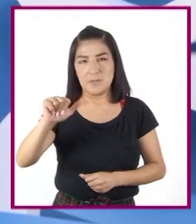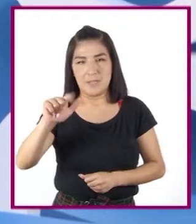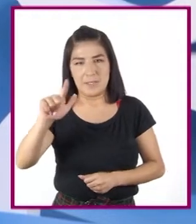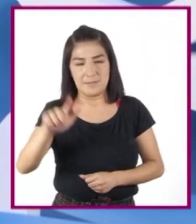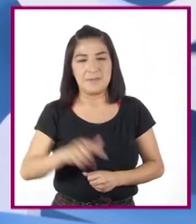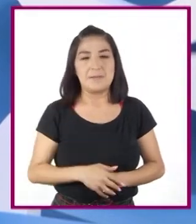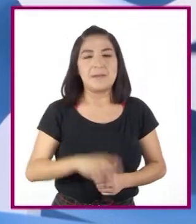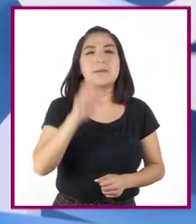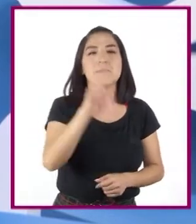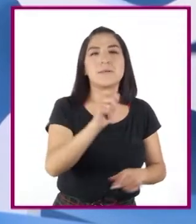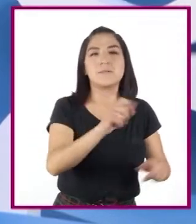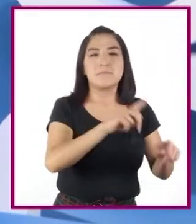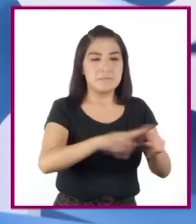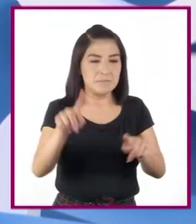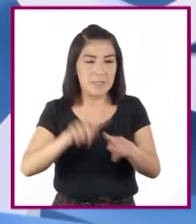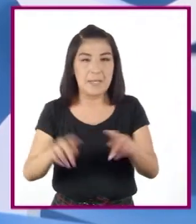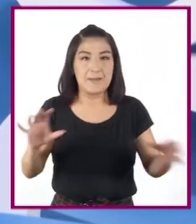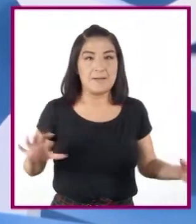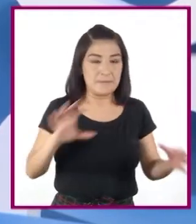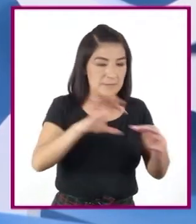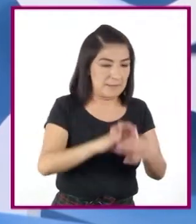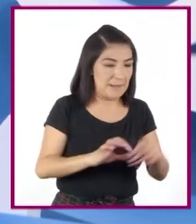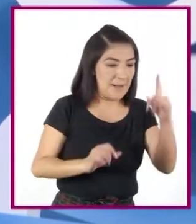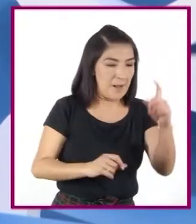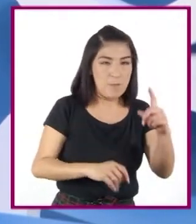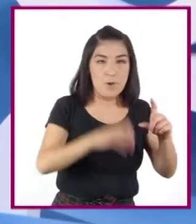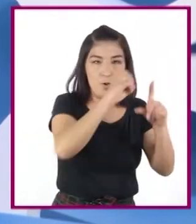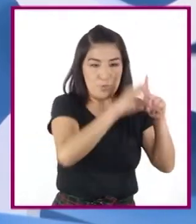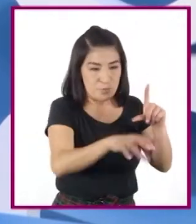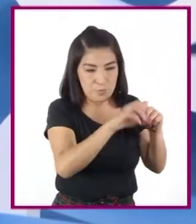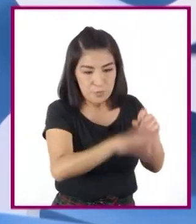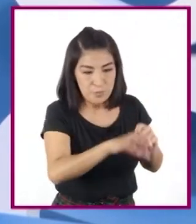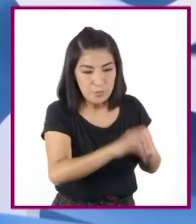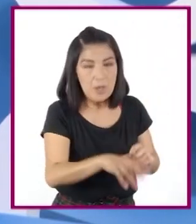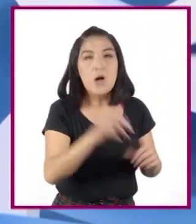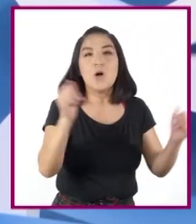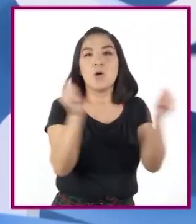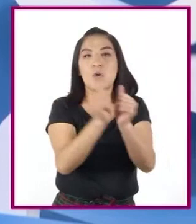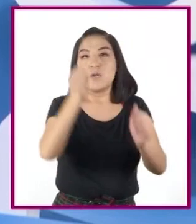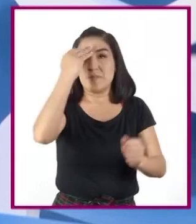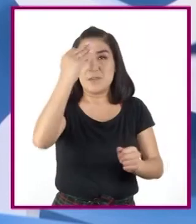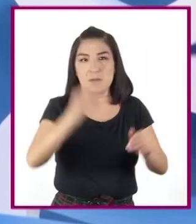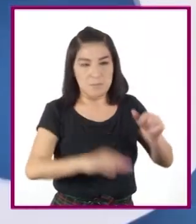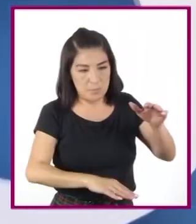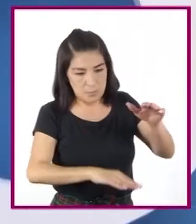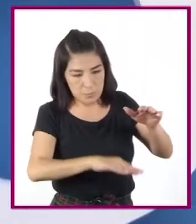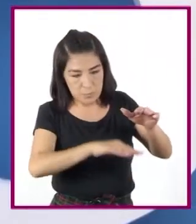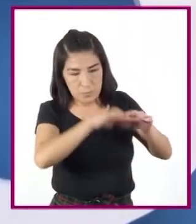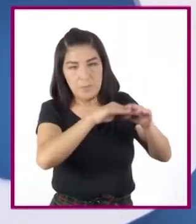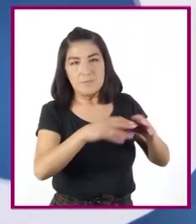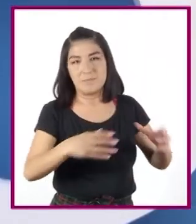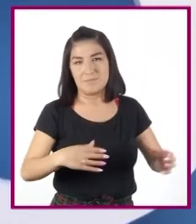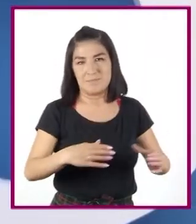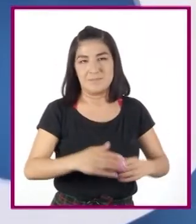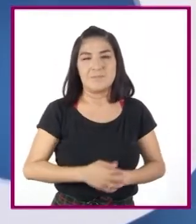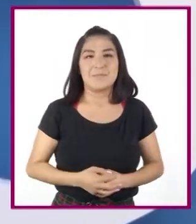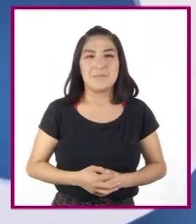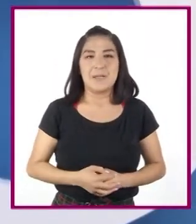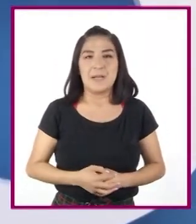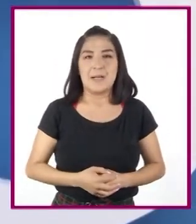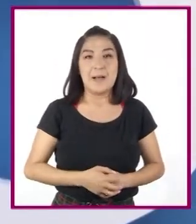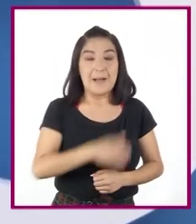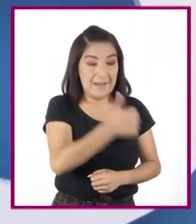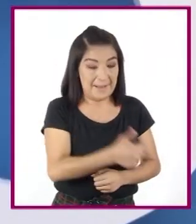la relación de la cantidad de agua que sale con el tiempo que tarda en llenar el recipiente. Por